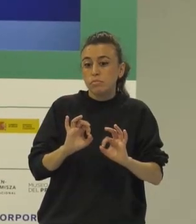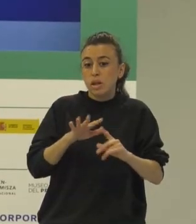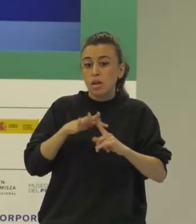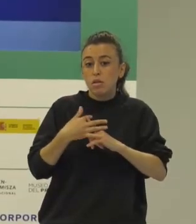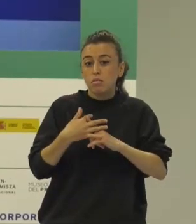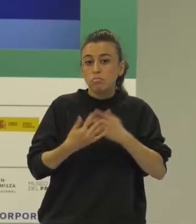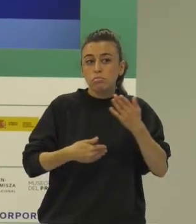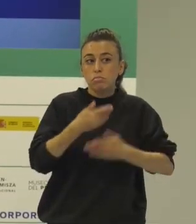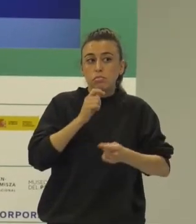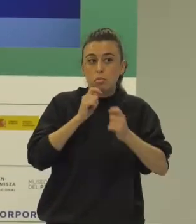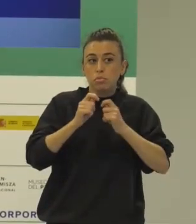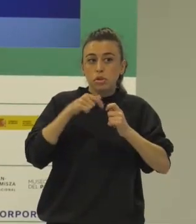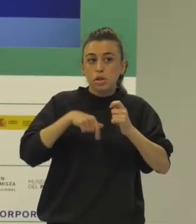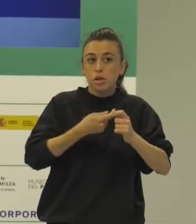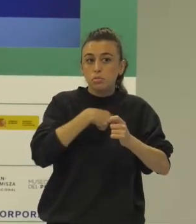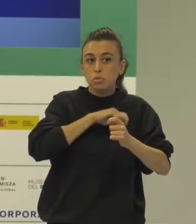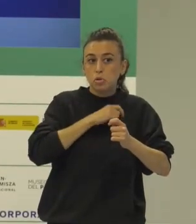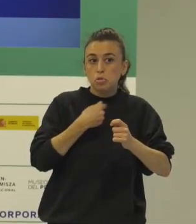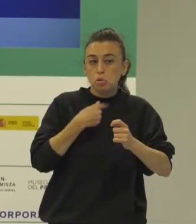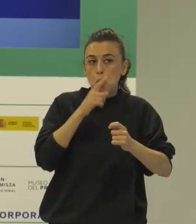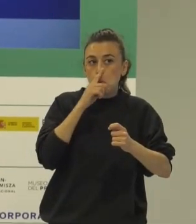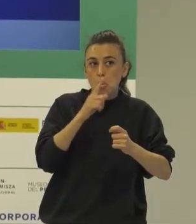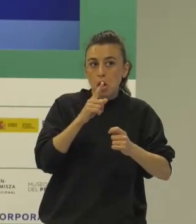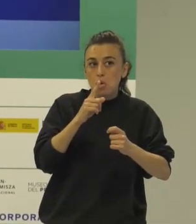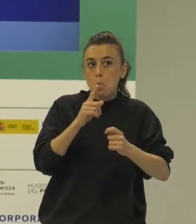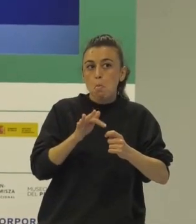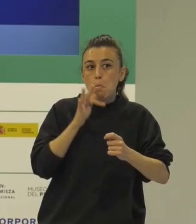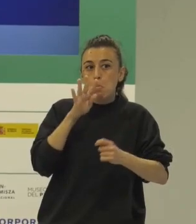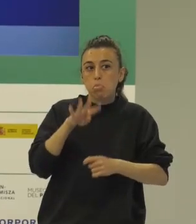el año y 4 meses que llevo aquí, yo creo que hay medios donde